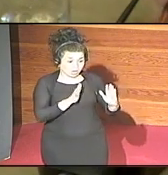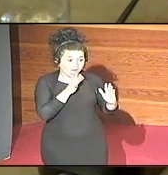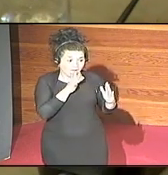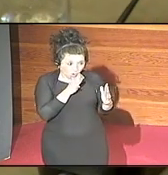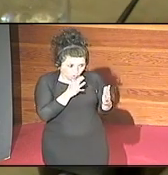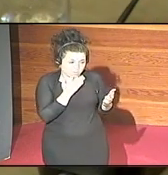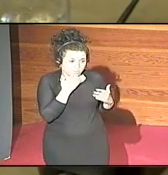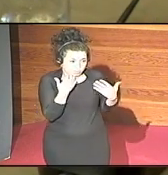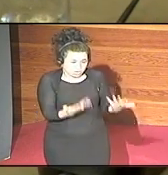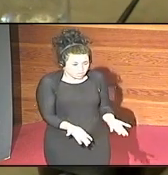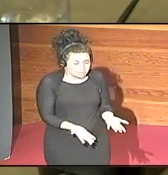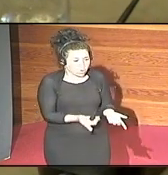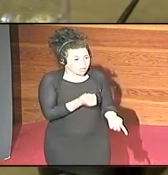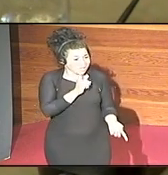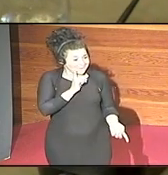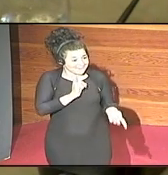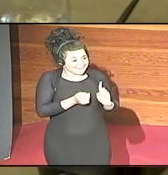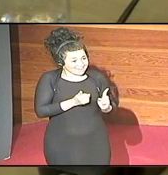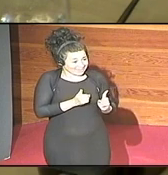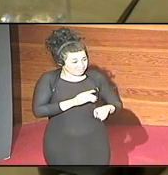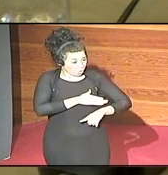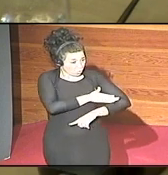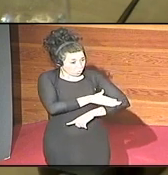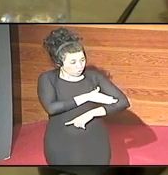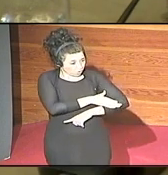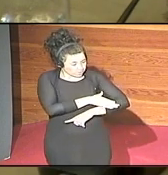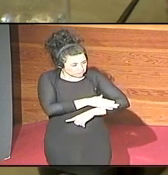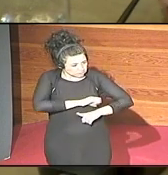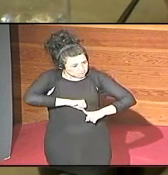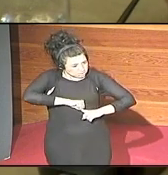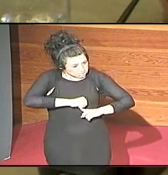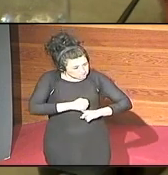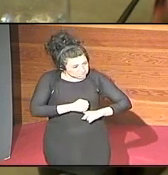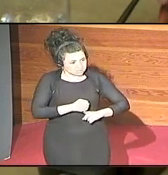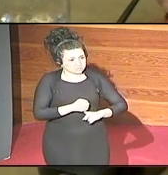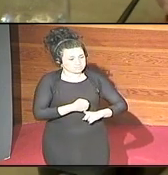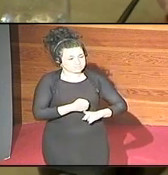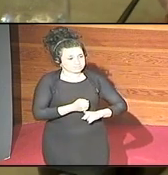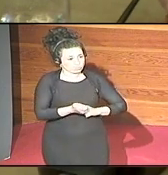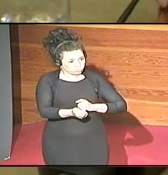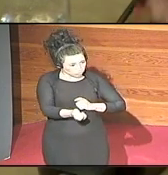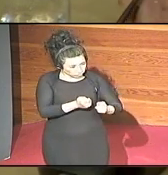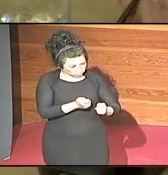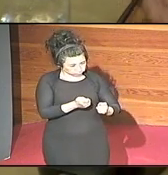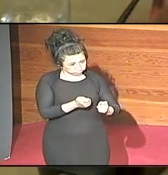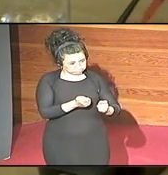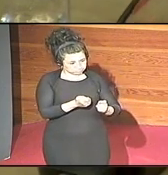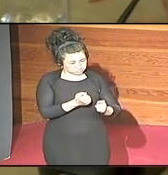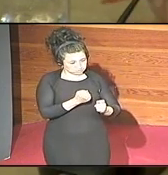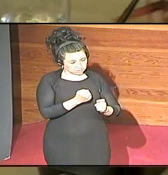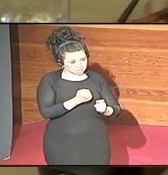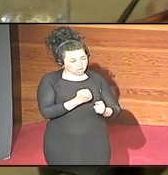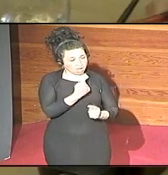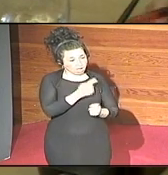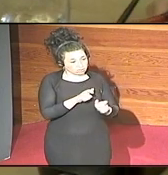en que un régimen especialmente represivo se ve apoyado por una